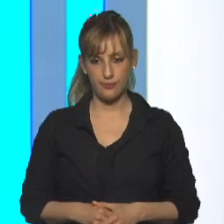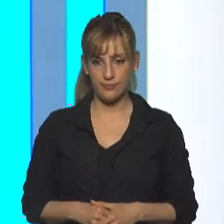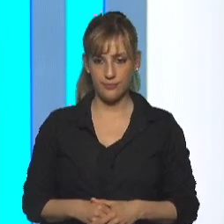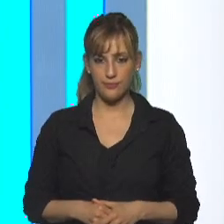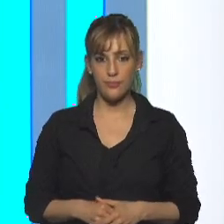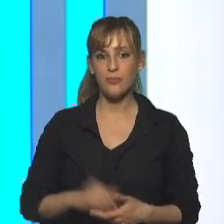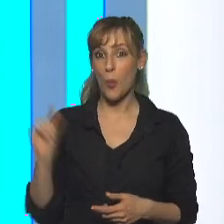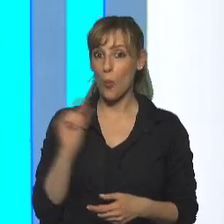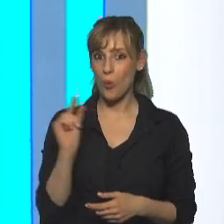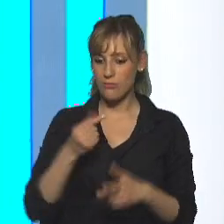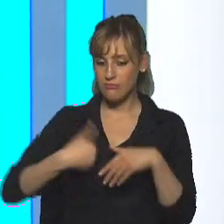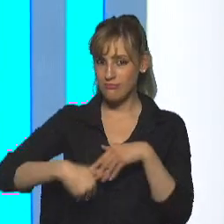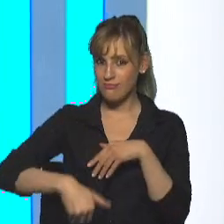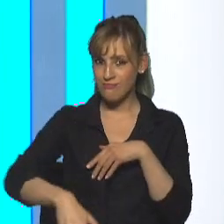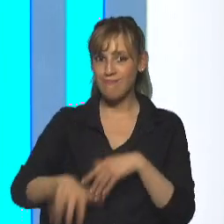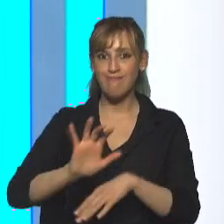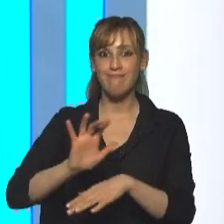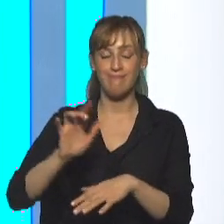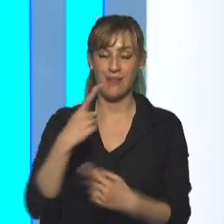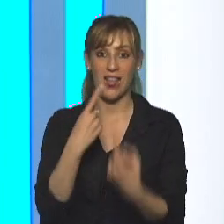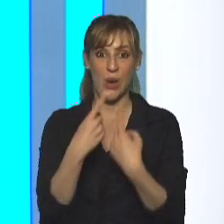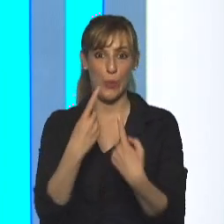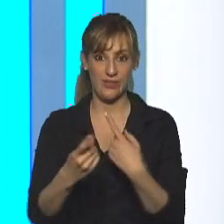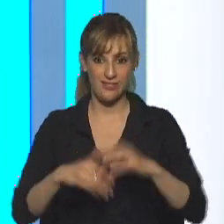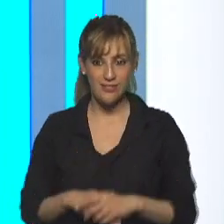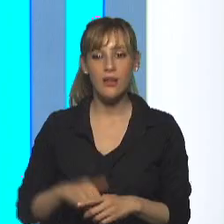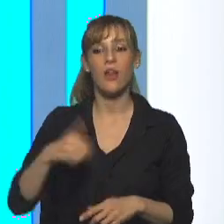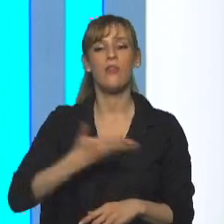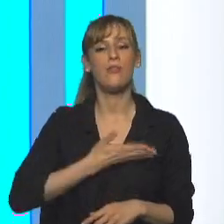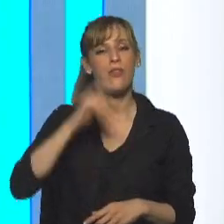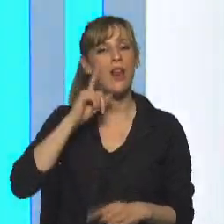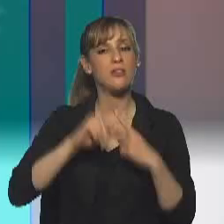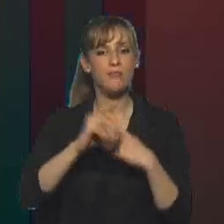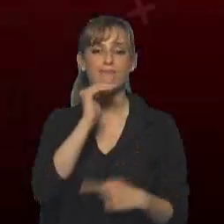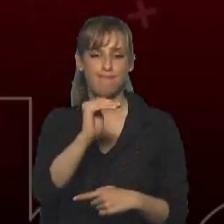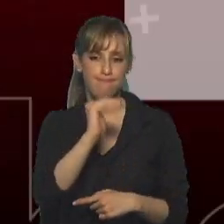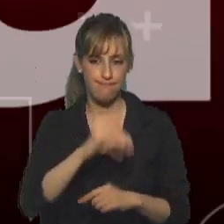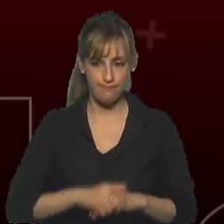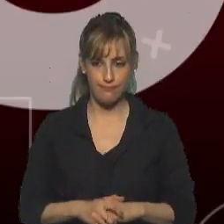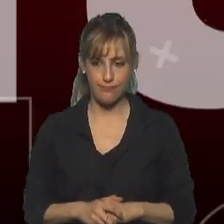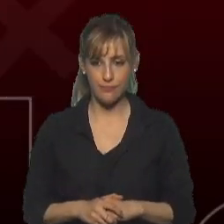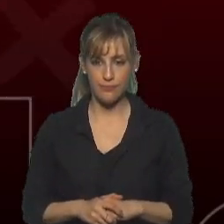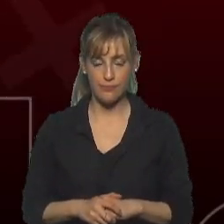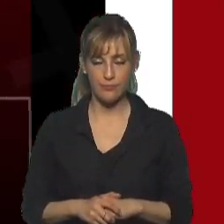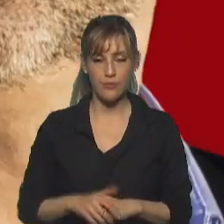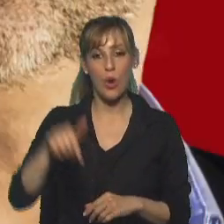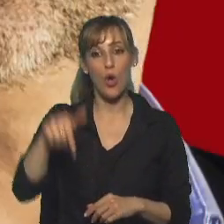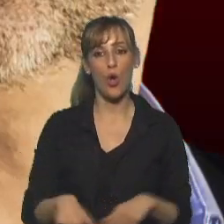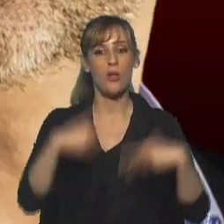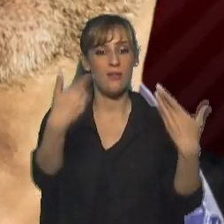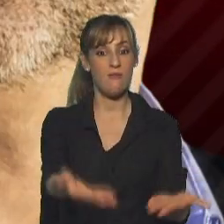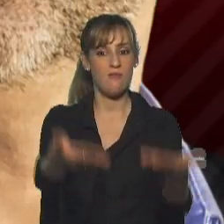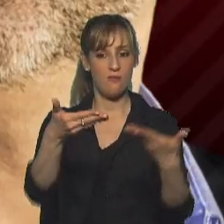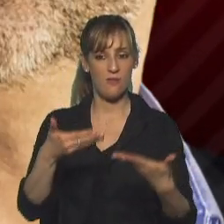Ya en minutos comenzamos con la entrevista que le habíamos adelantado. Félix Taylor, la ficha del entrevistado. Nuestro invitado de hoy